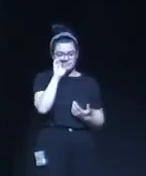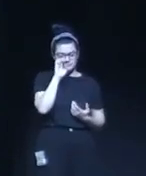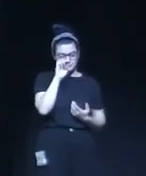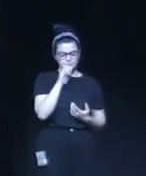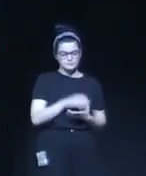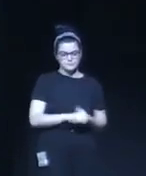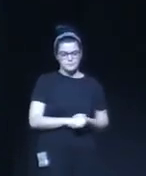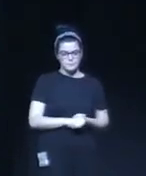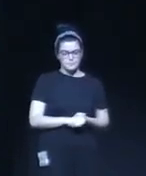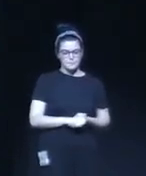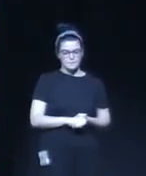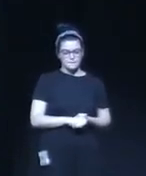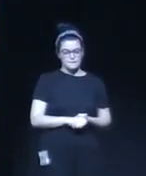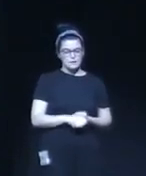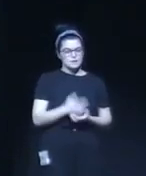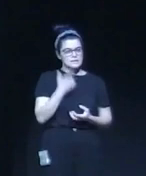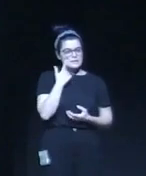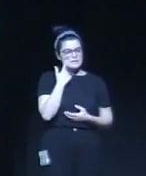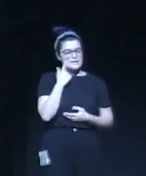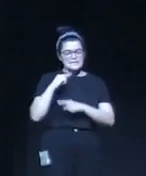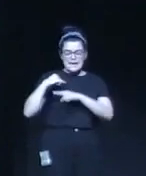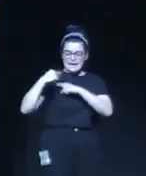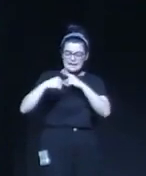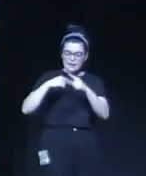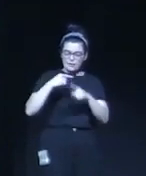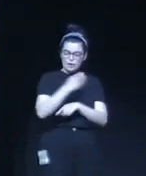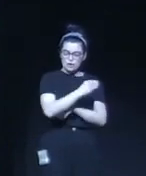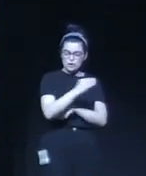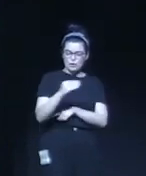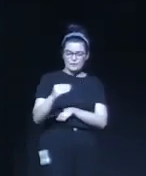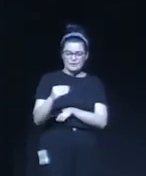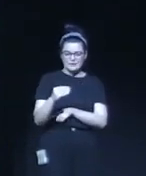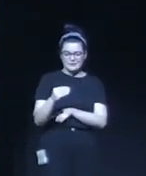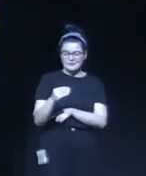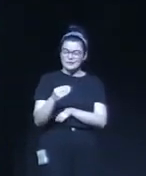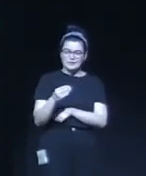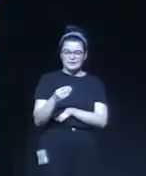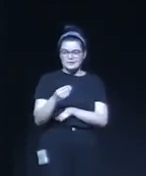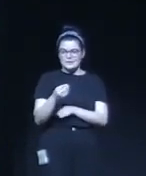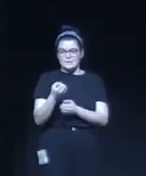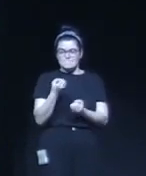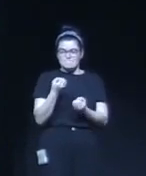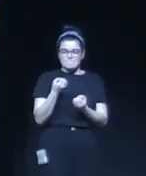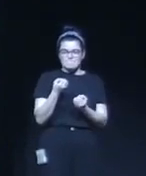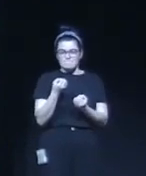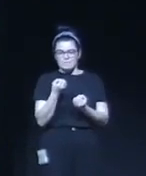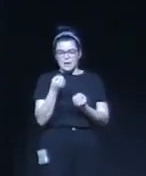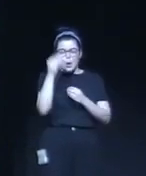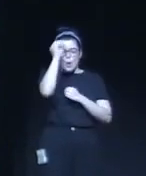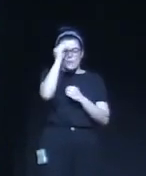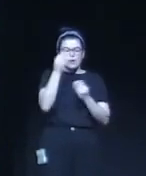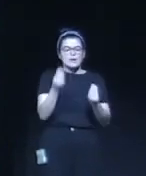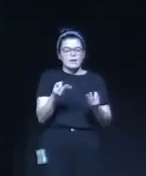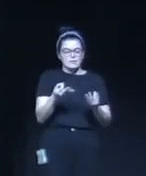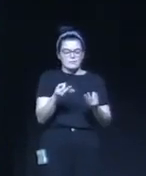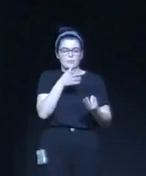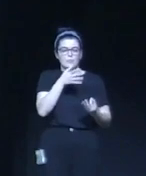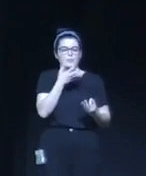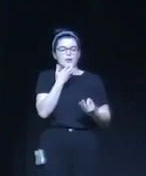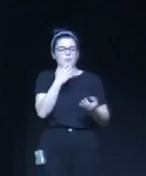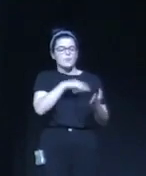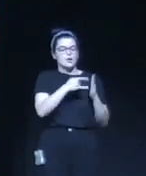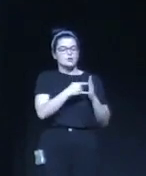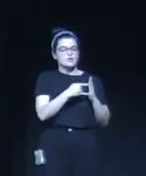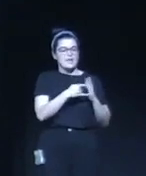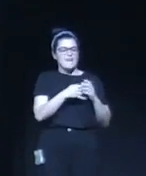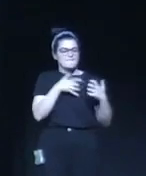¿Cómo veis las generaciones más jóvenes lo que estamos haciendo con el planeta? Se habla mucho de movimientos como Fridays for Future, gente joven que ha salido a